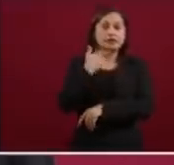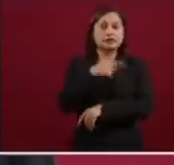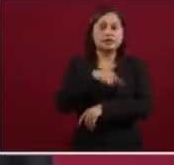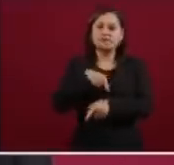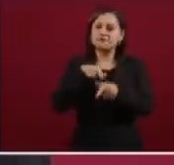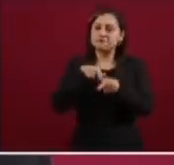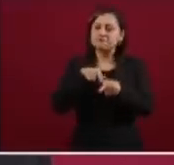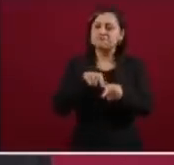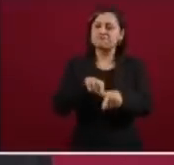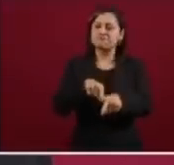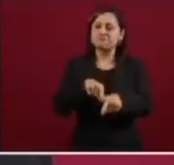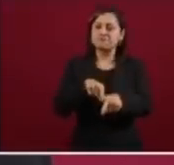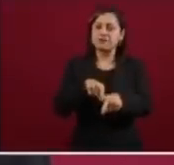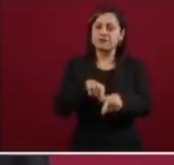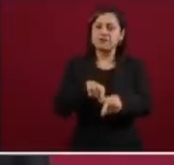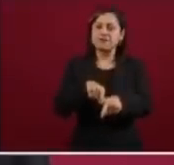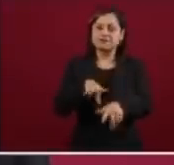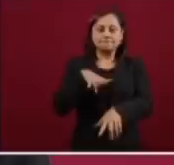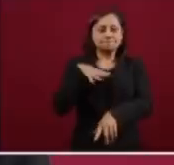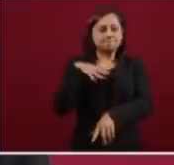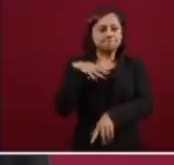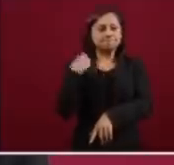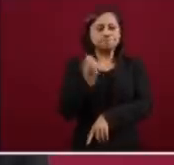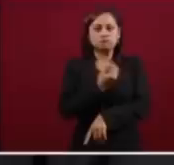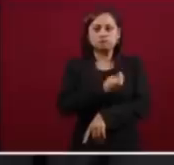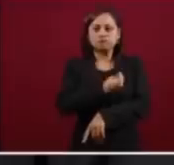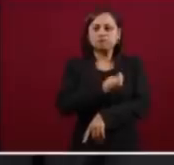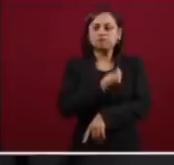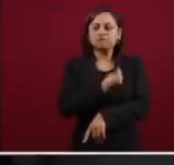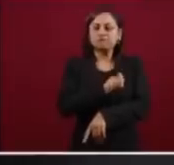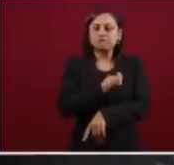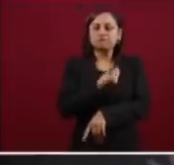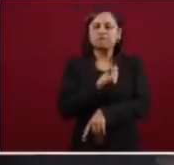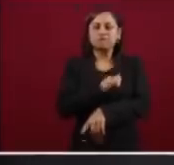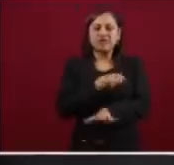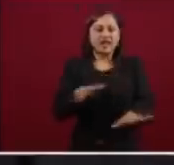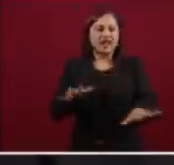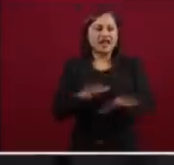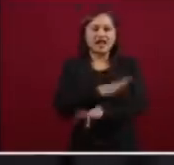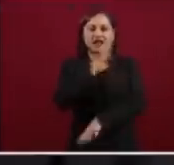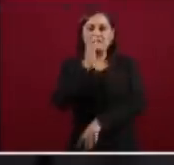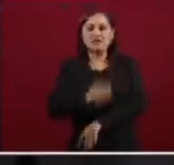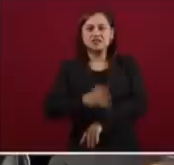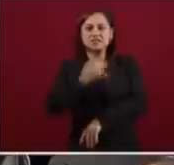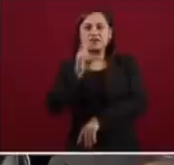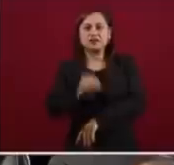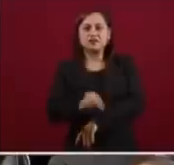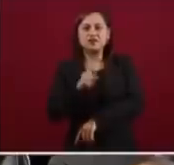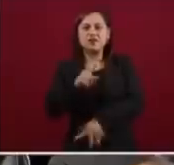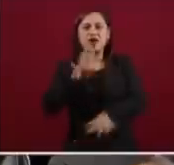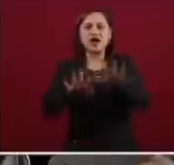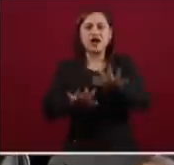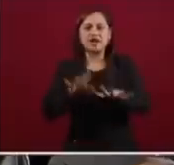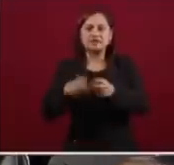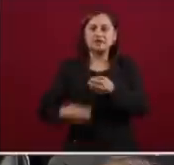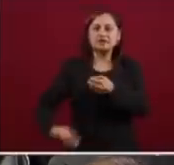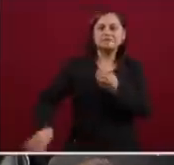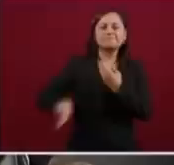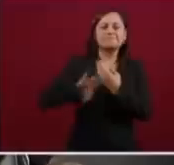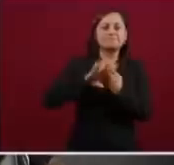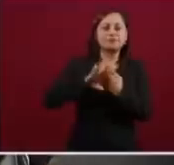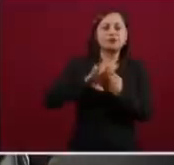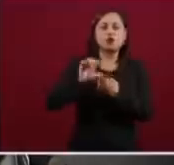se resisten no aceptan los cambios siguen atacando un día sí y el otro también